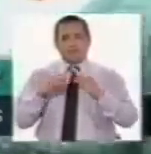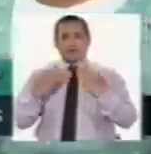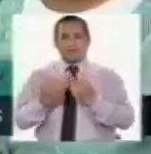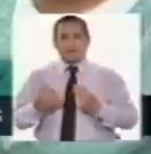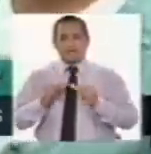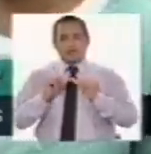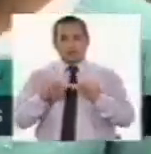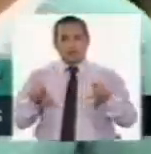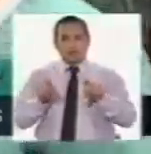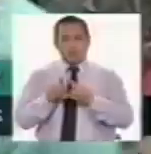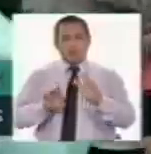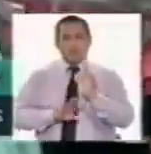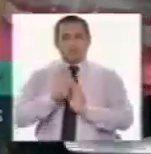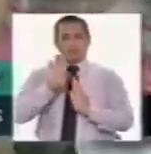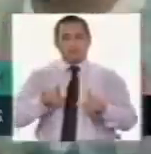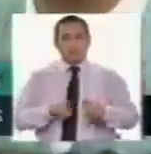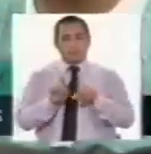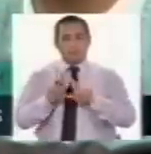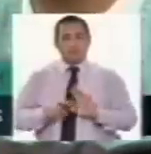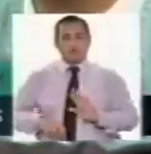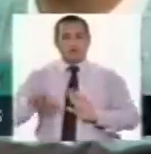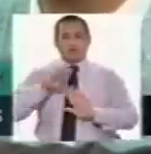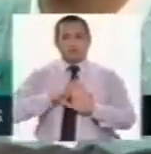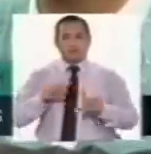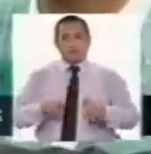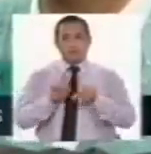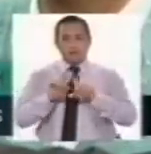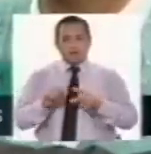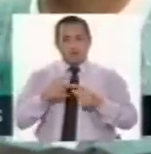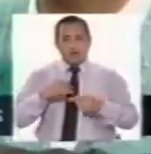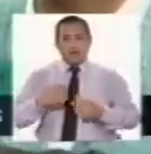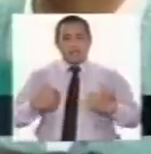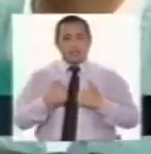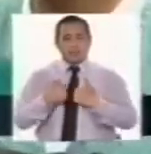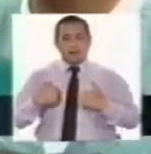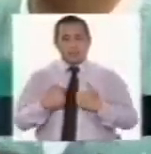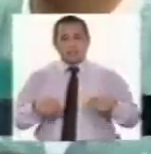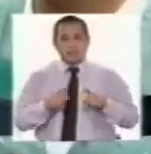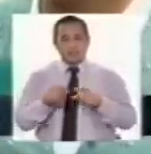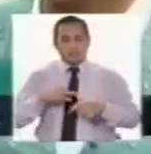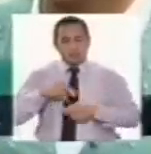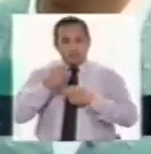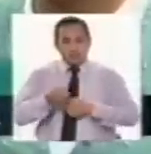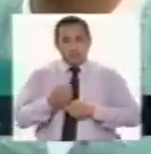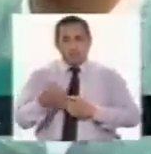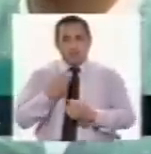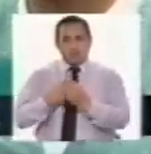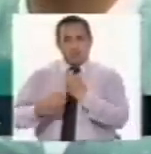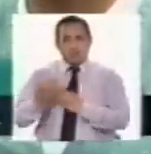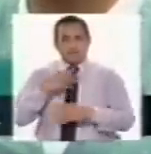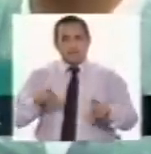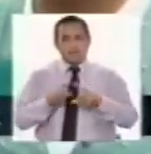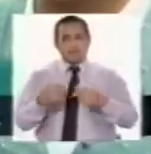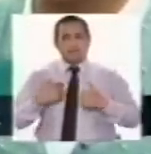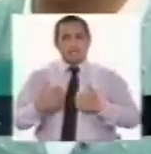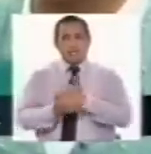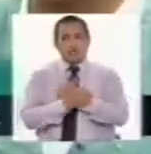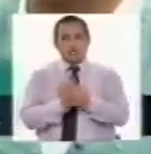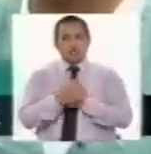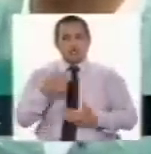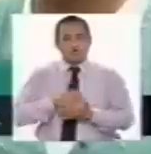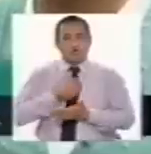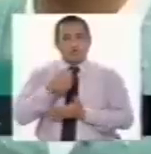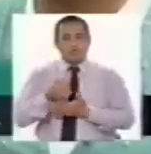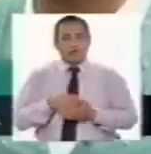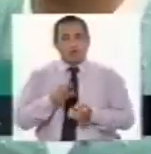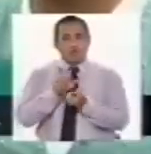que continúan exitosamente este proyecto es con la clien de de los animales menores como nos están contando vienen de ayacucho compran los